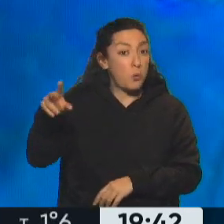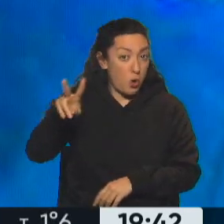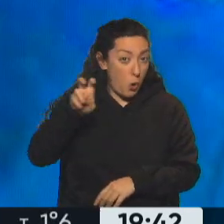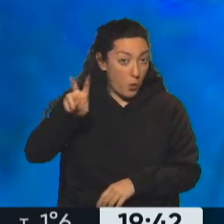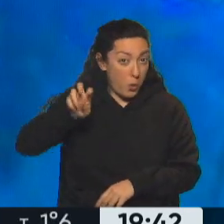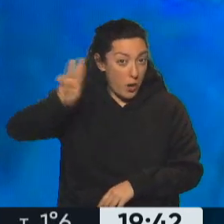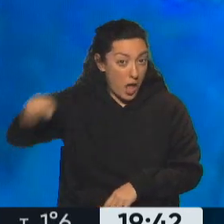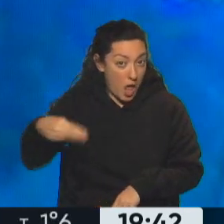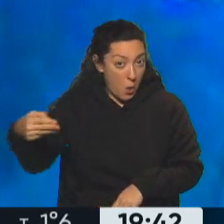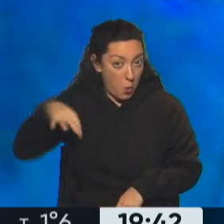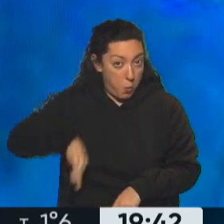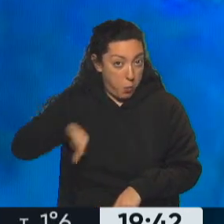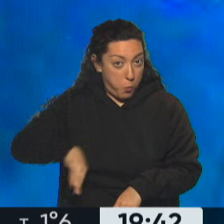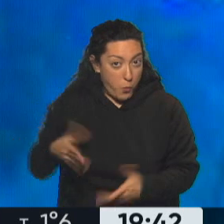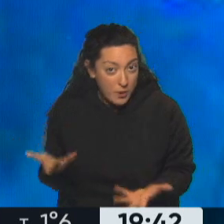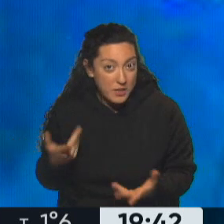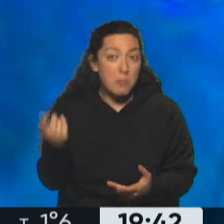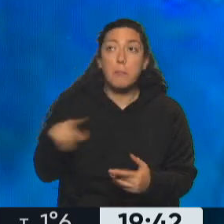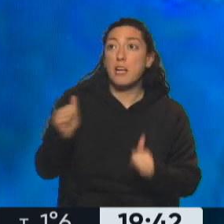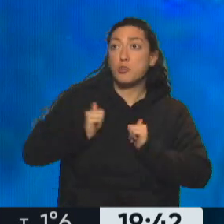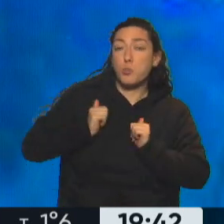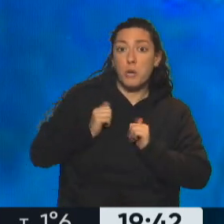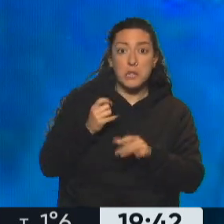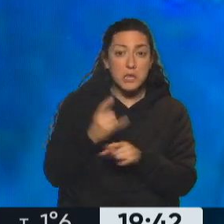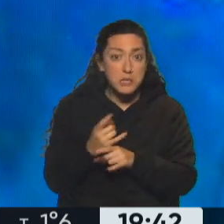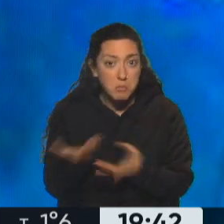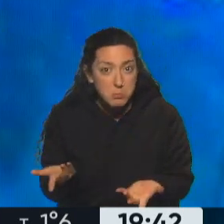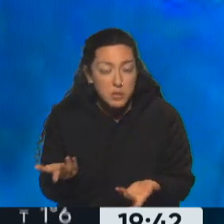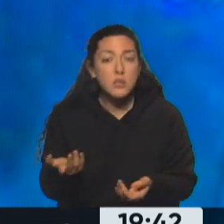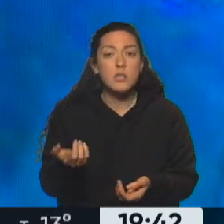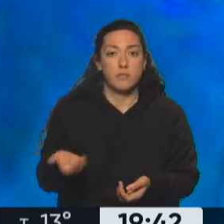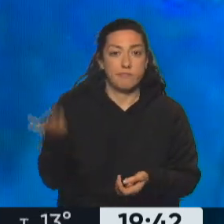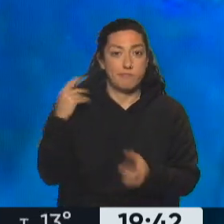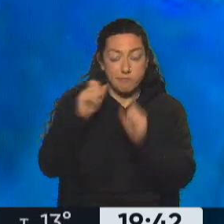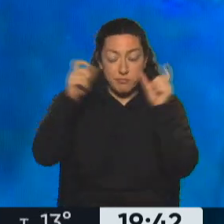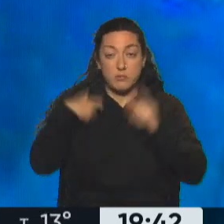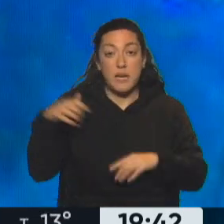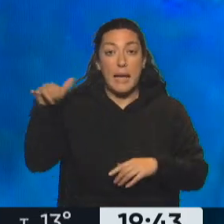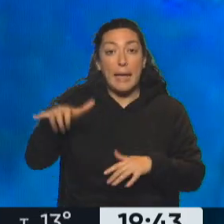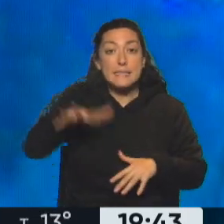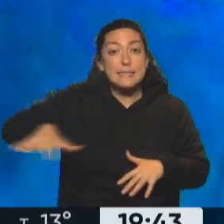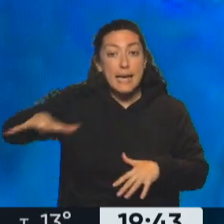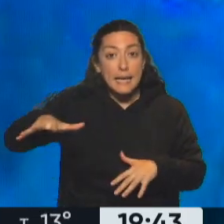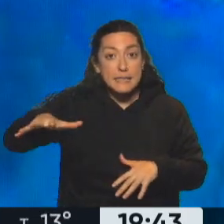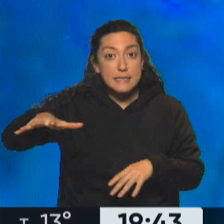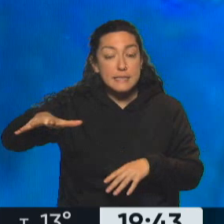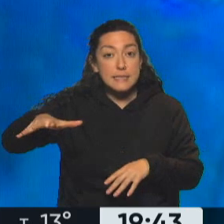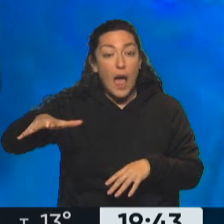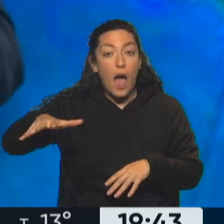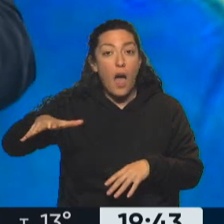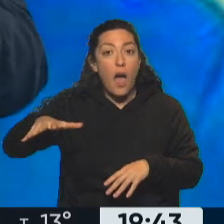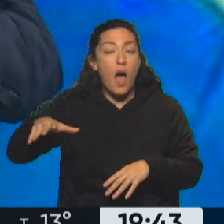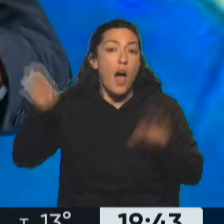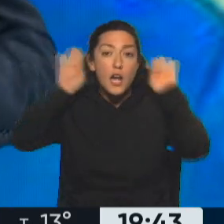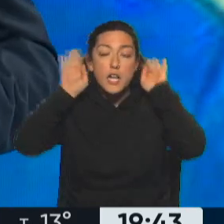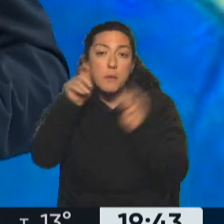euros. Pero siempre estuvo en el banco. Bueno, pero ahora estuvo sorprendentemente ayer en el predio de Seiza visitando mirá. A Riquelme